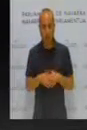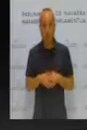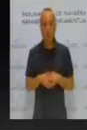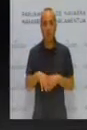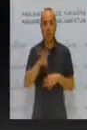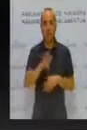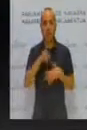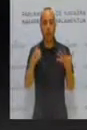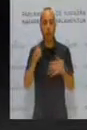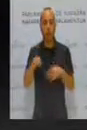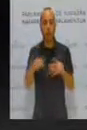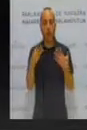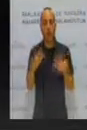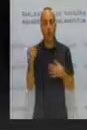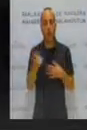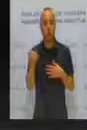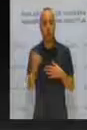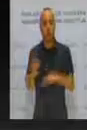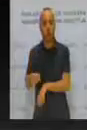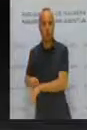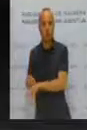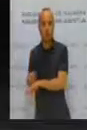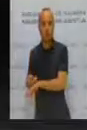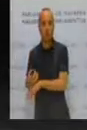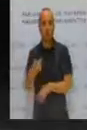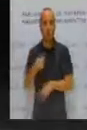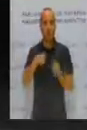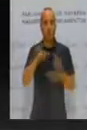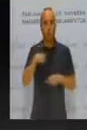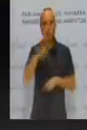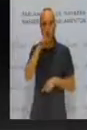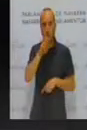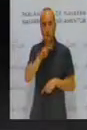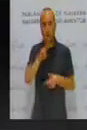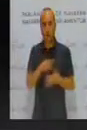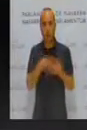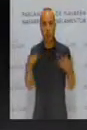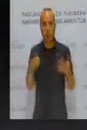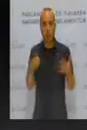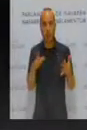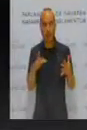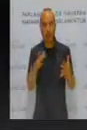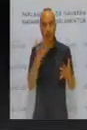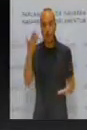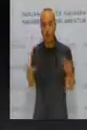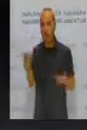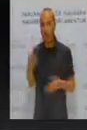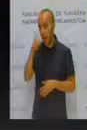46,8 millones más puesto en el año 2016 en relación con los años 11 y 12,